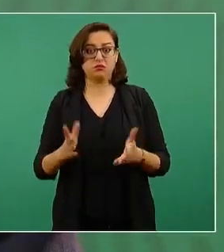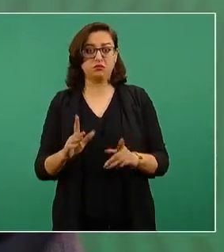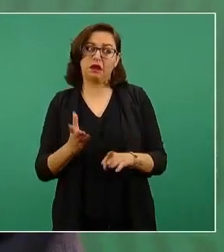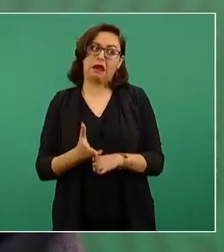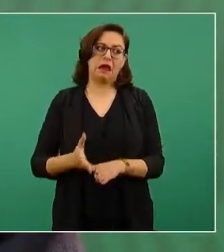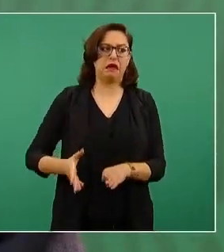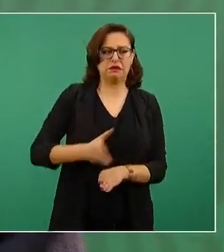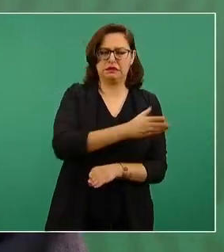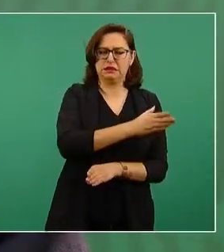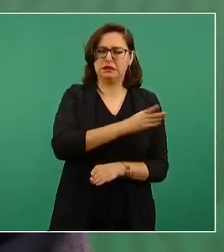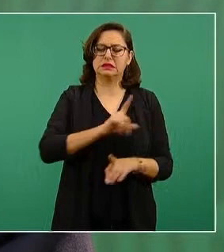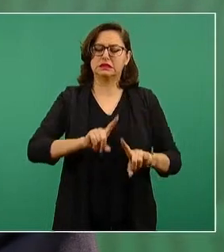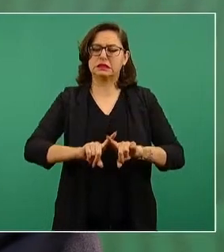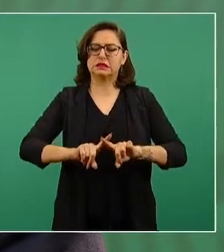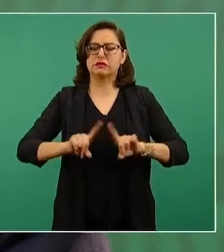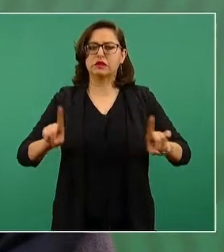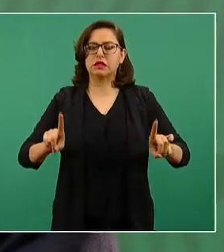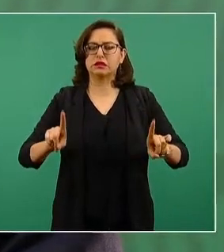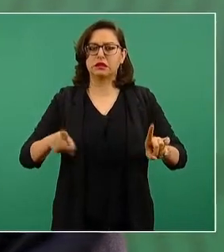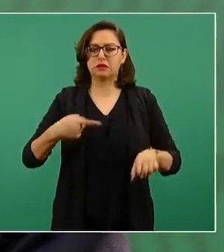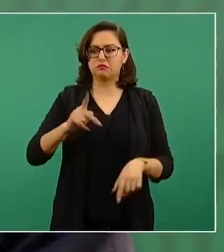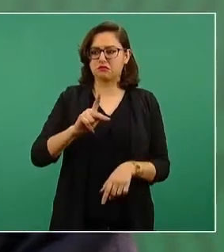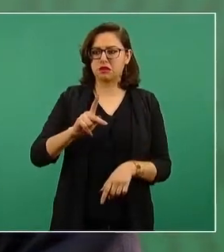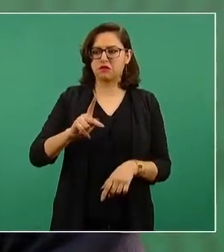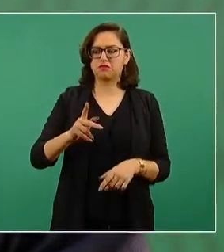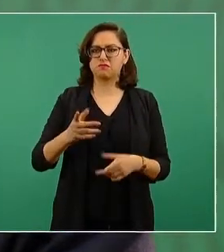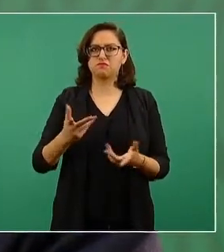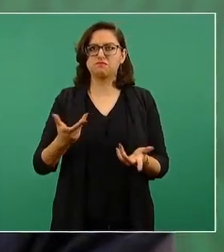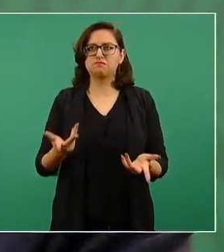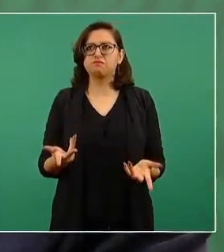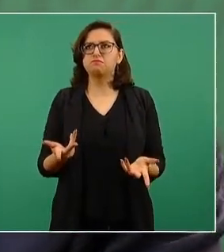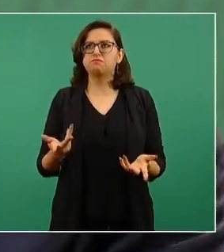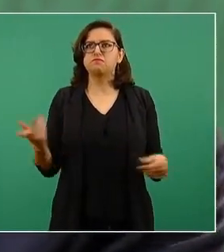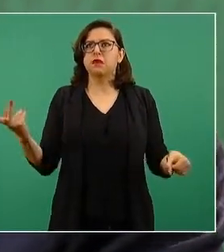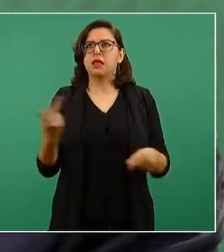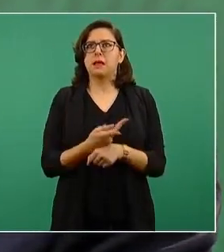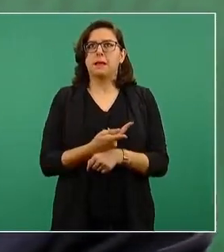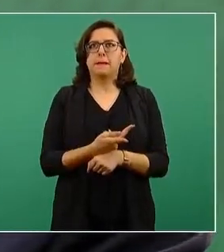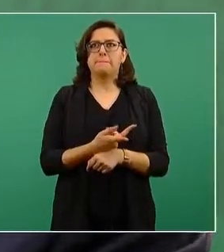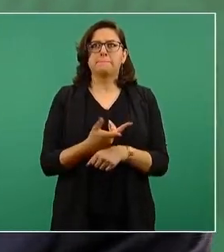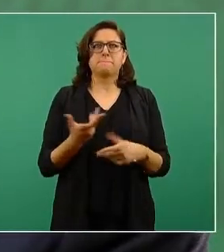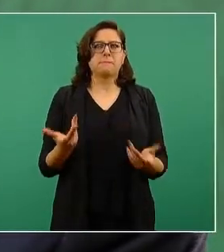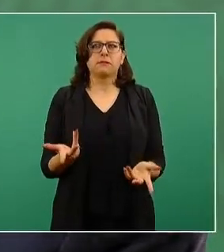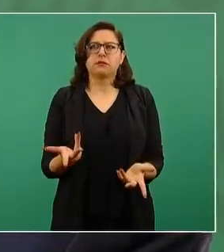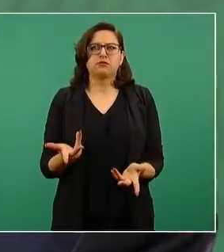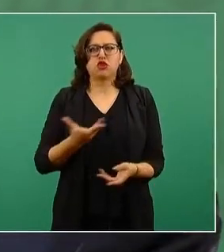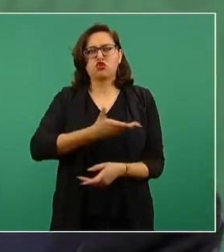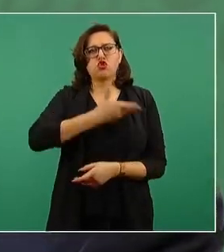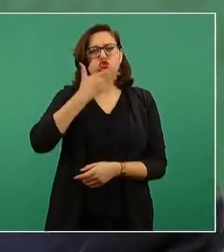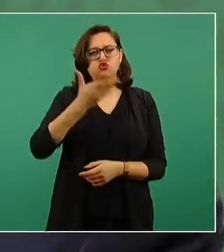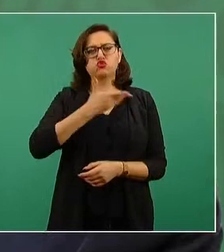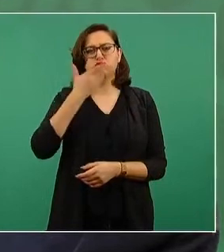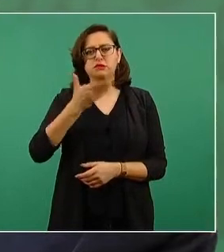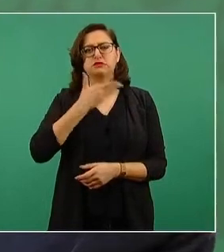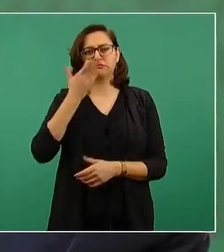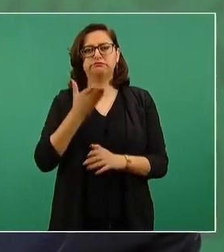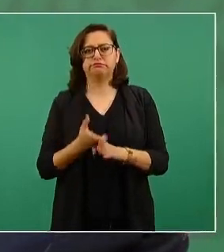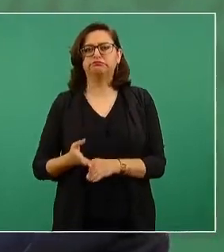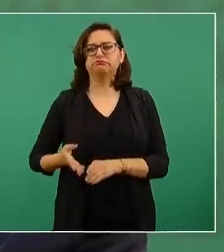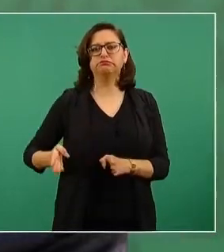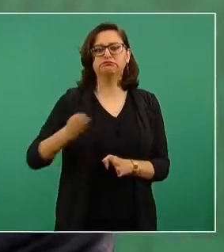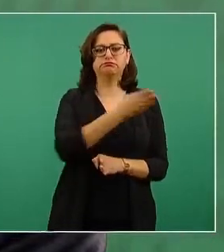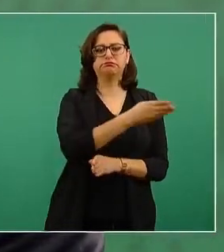es que antes había autoritarismo, se cometían estos